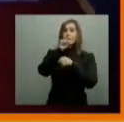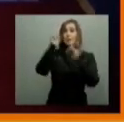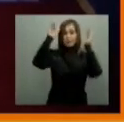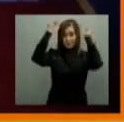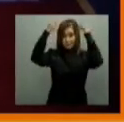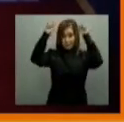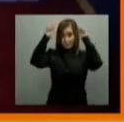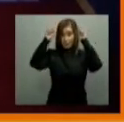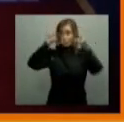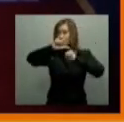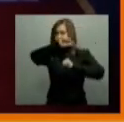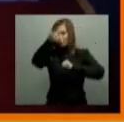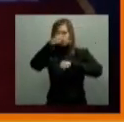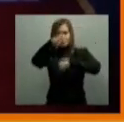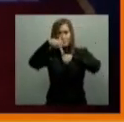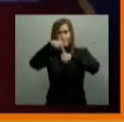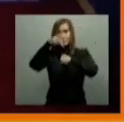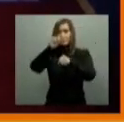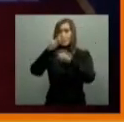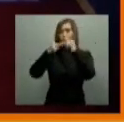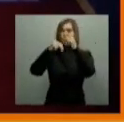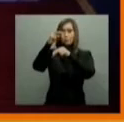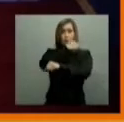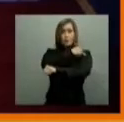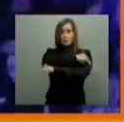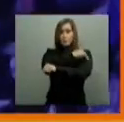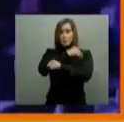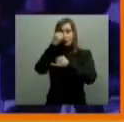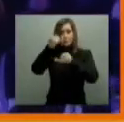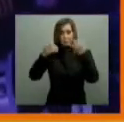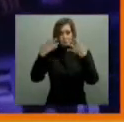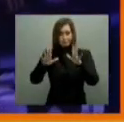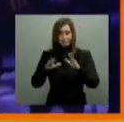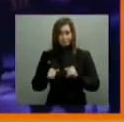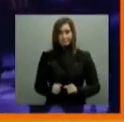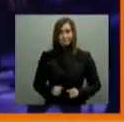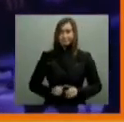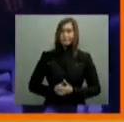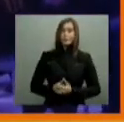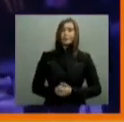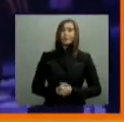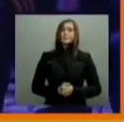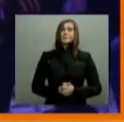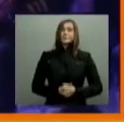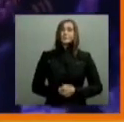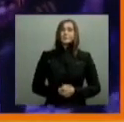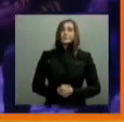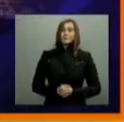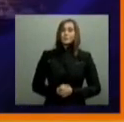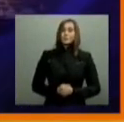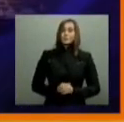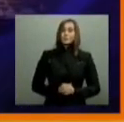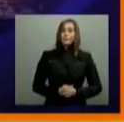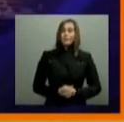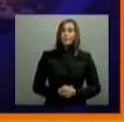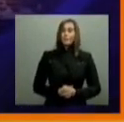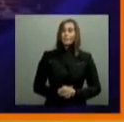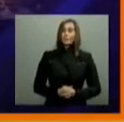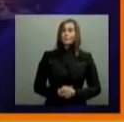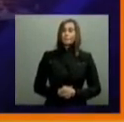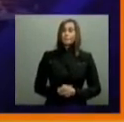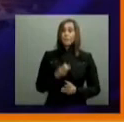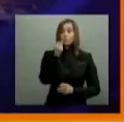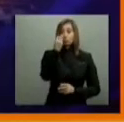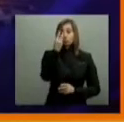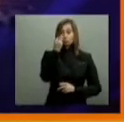siquiera en el turismo en la zona somos un referente en términos de que estamos puntocom pero no somos el número uno cuba